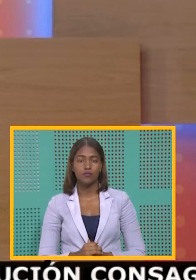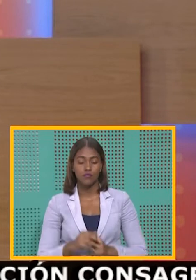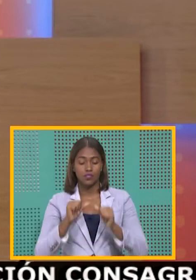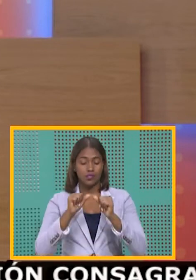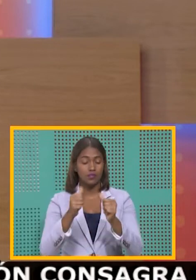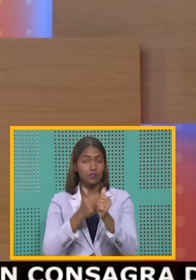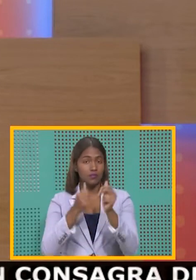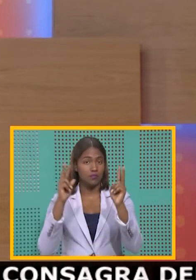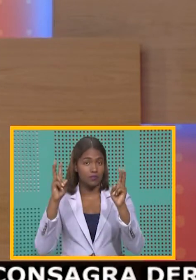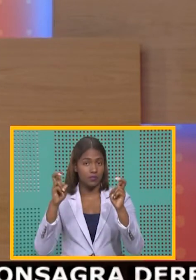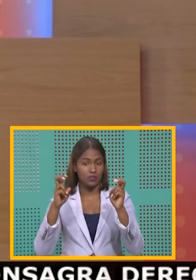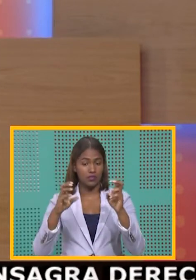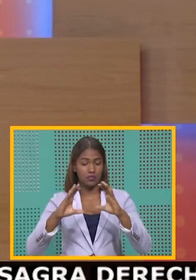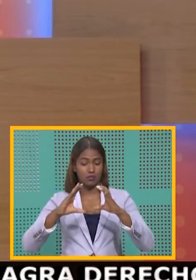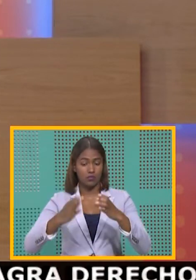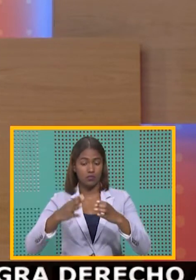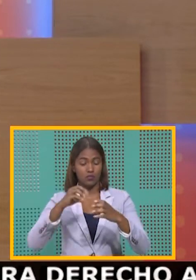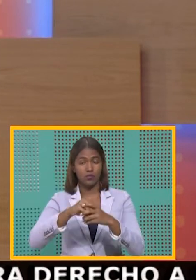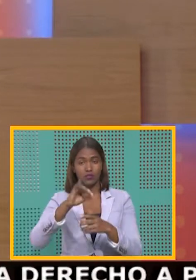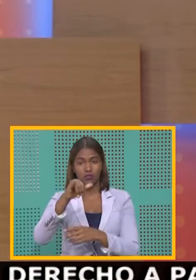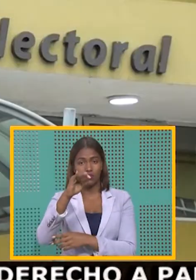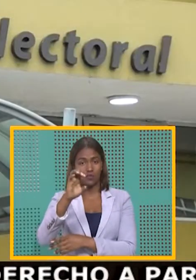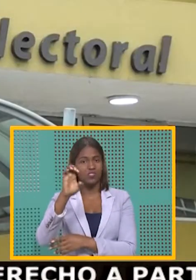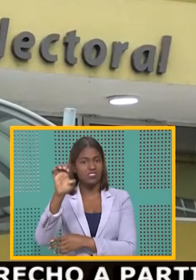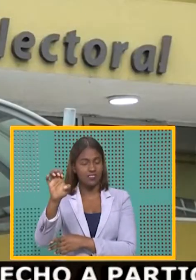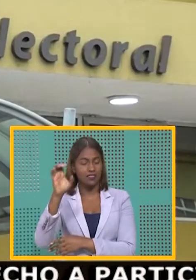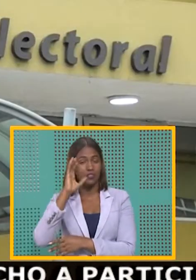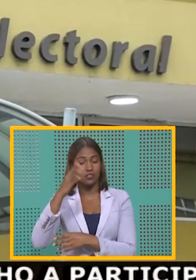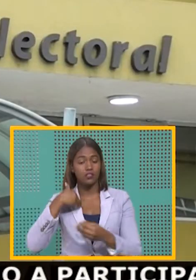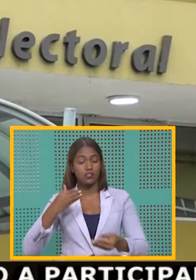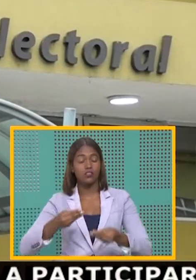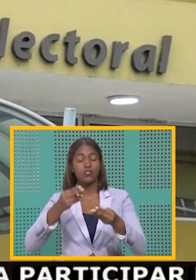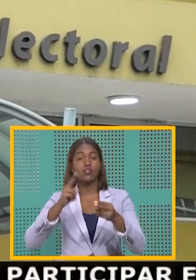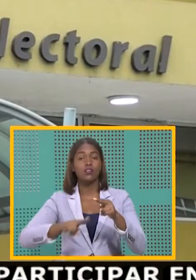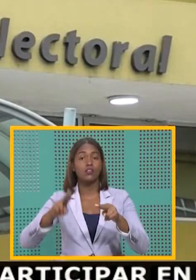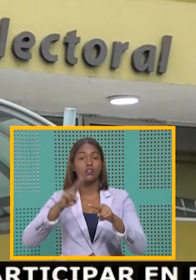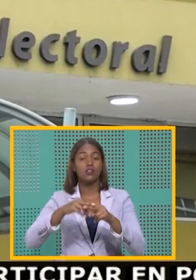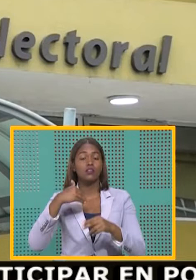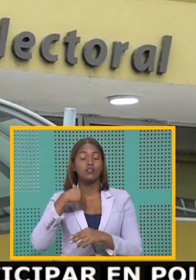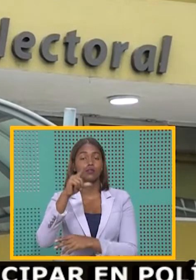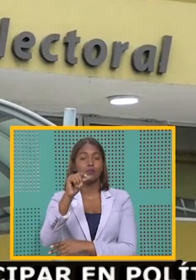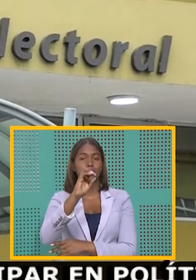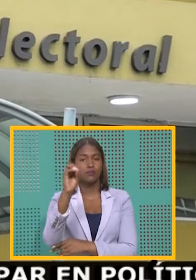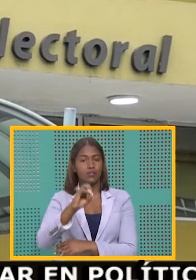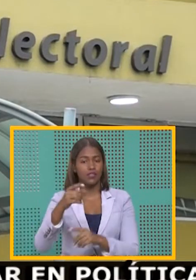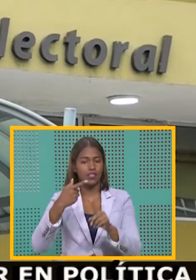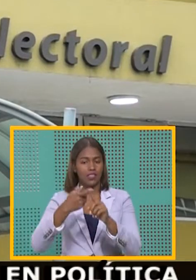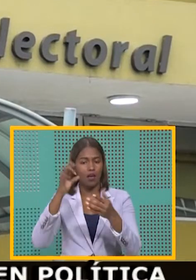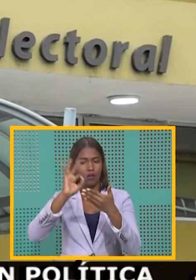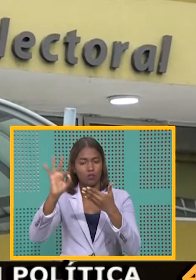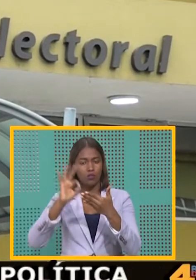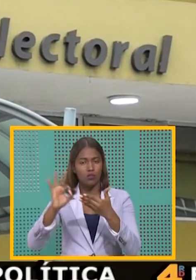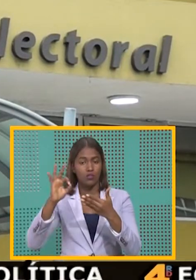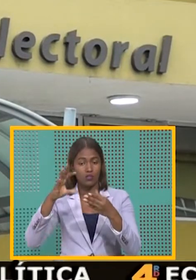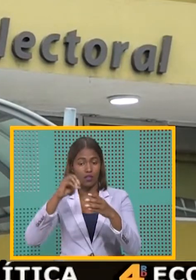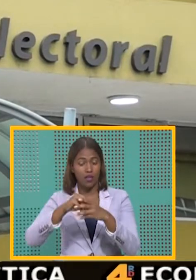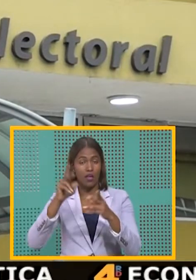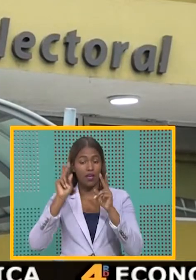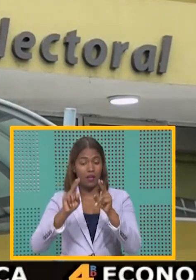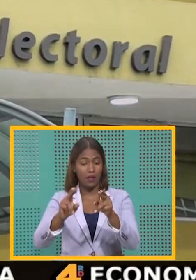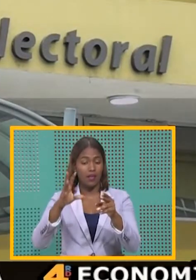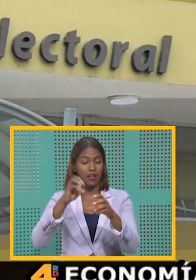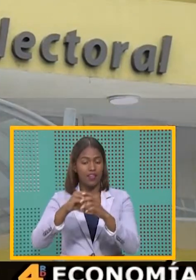Continuando con este tema, el Pleno de la Junta Central Electoral dispuso el aumento a un 20% de la auditoría aleatoria en el